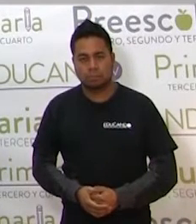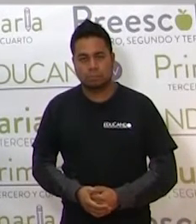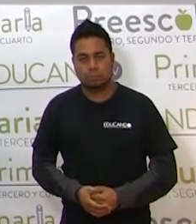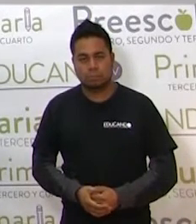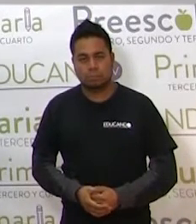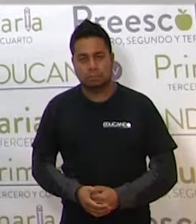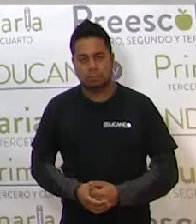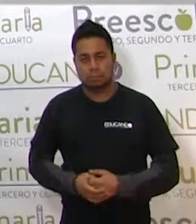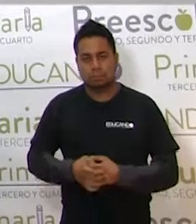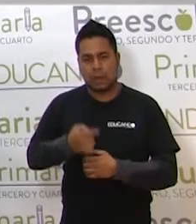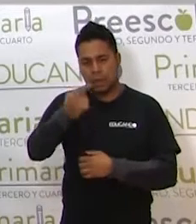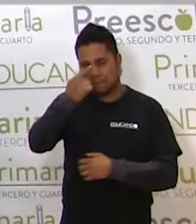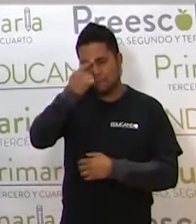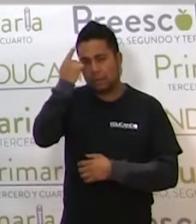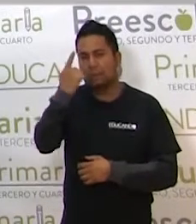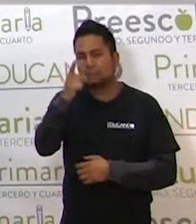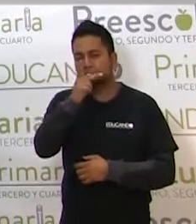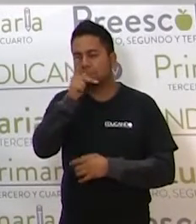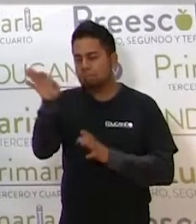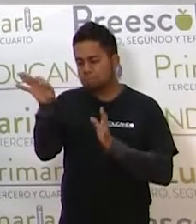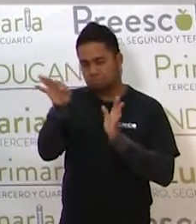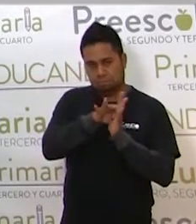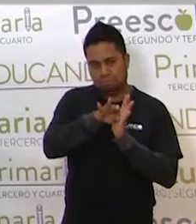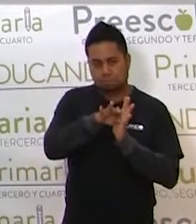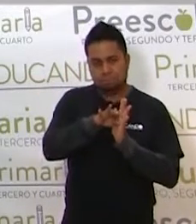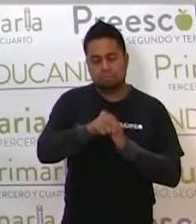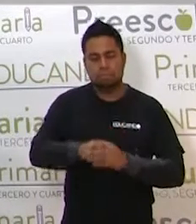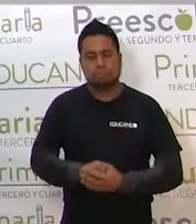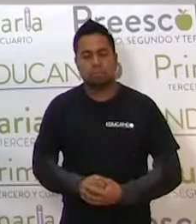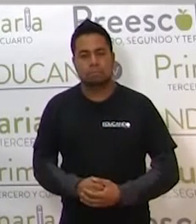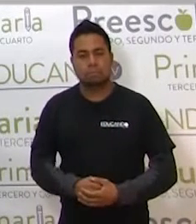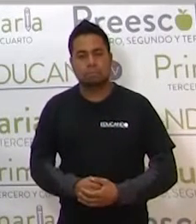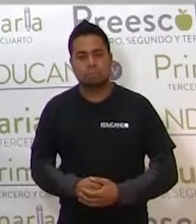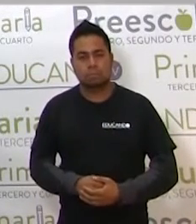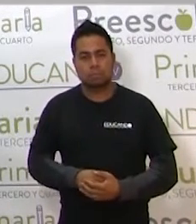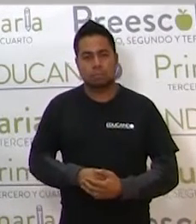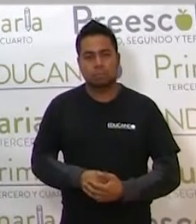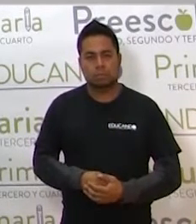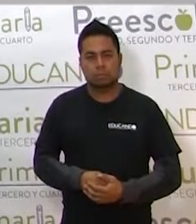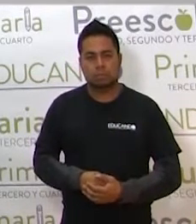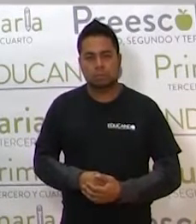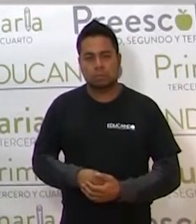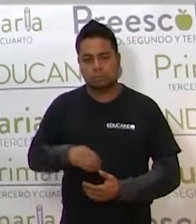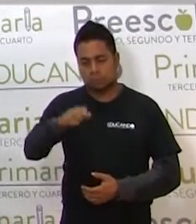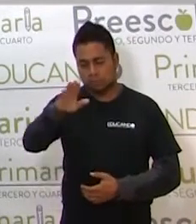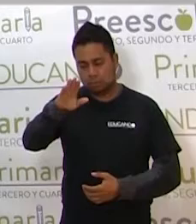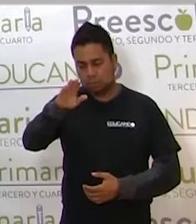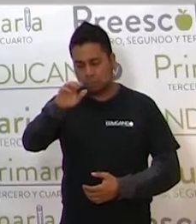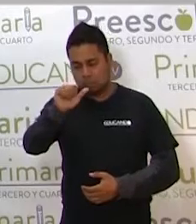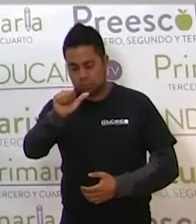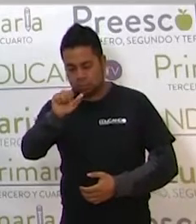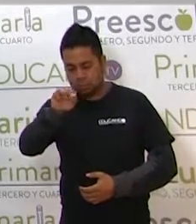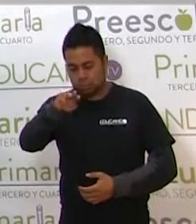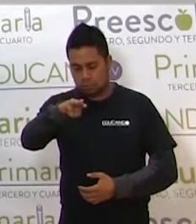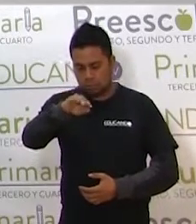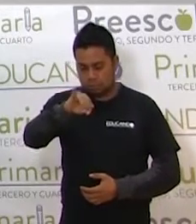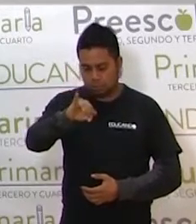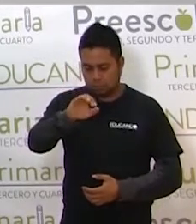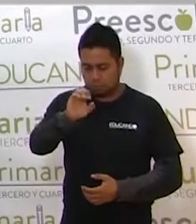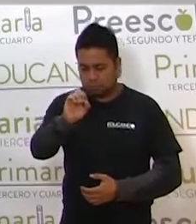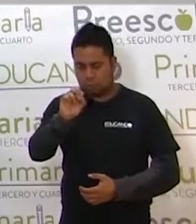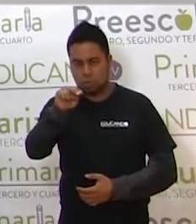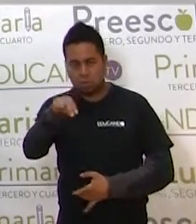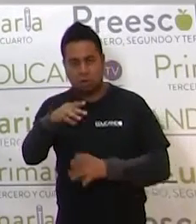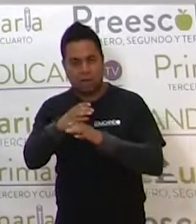una muy fácil camino hoy bien nuevamente